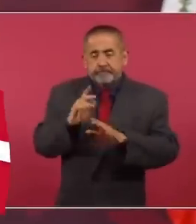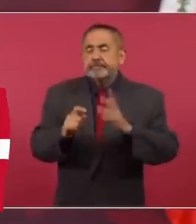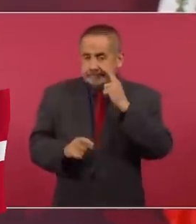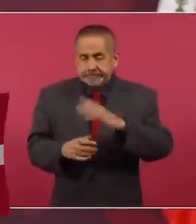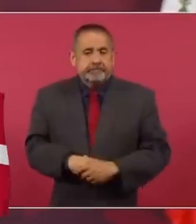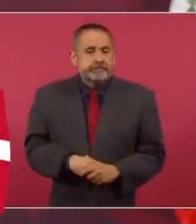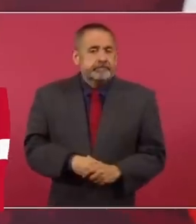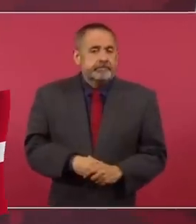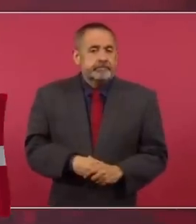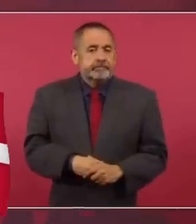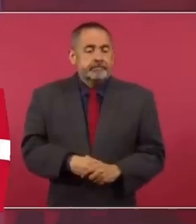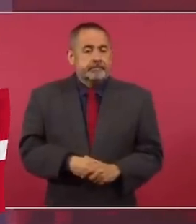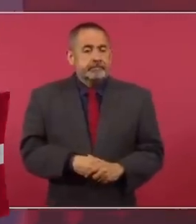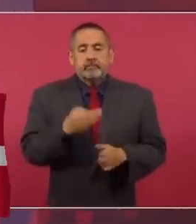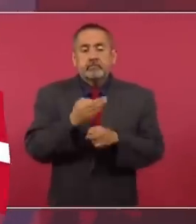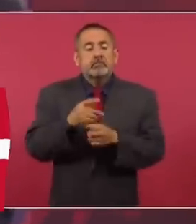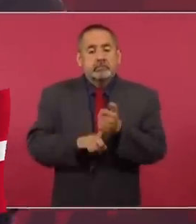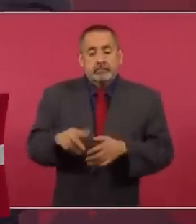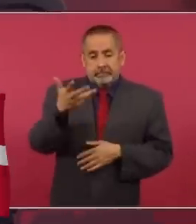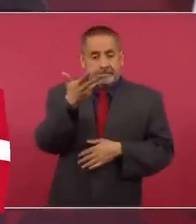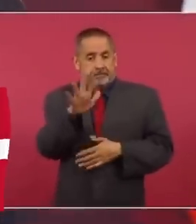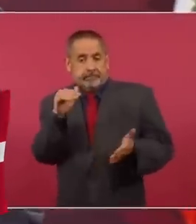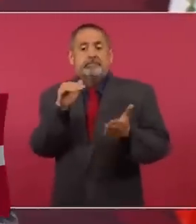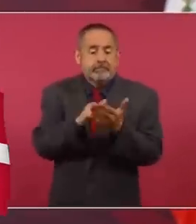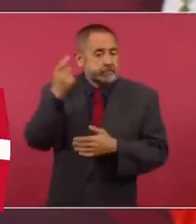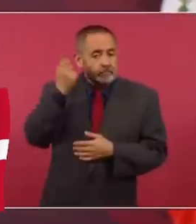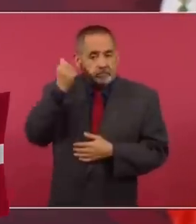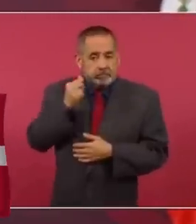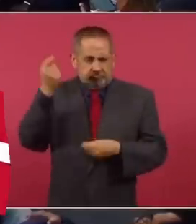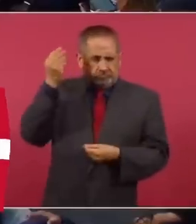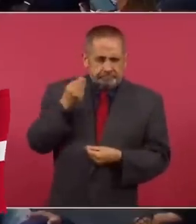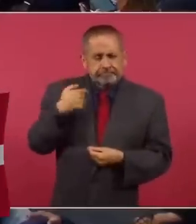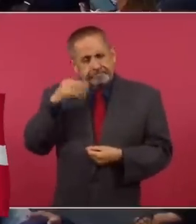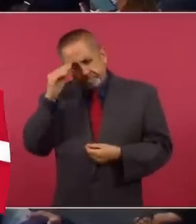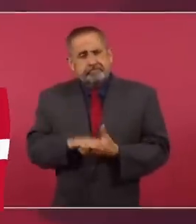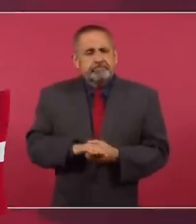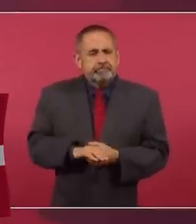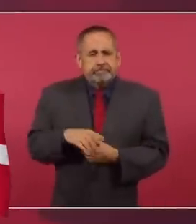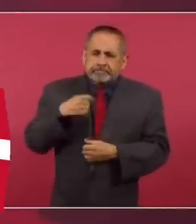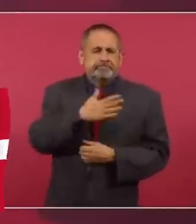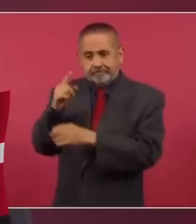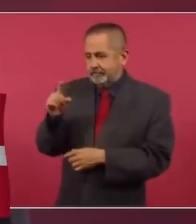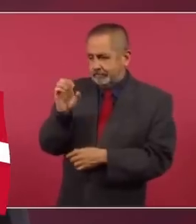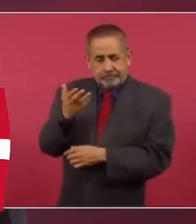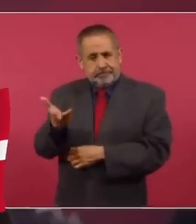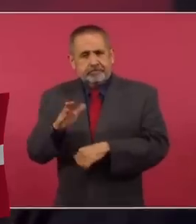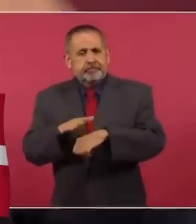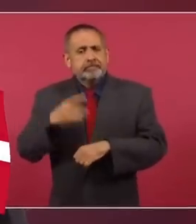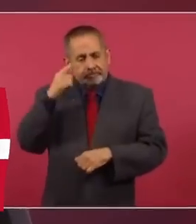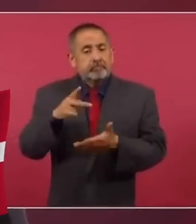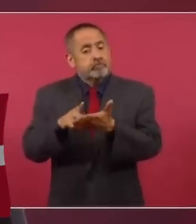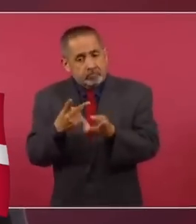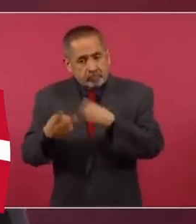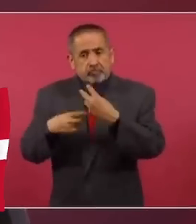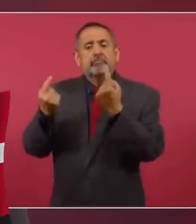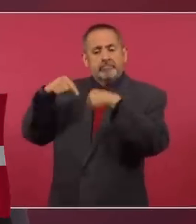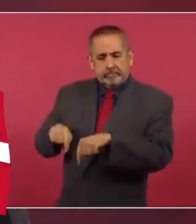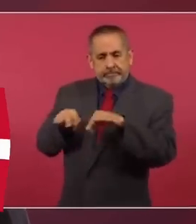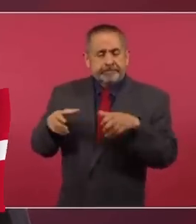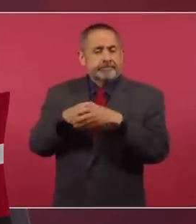Resulta que hay 10.000 jubilados especialistas del Seguro Social. Yo los convoco a esos 10.000 para que trabajen